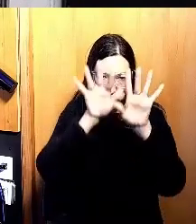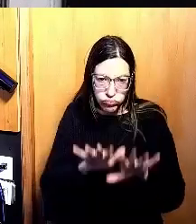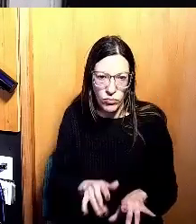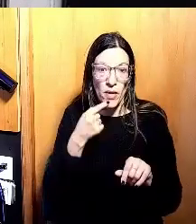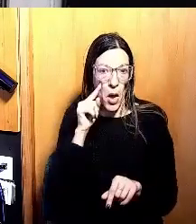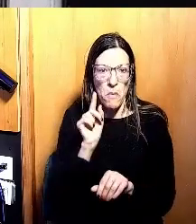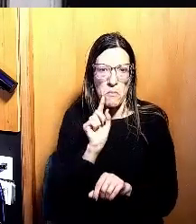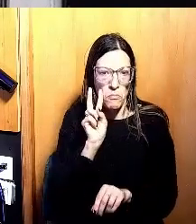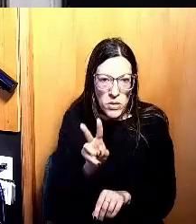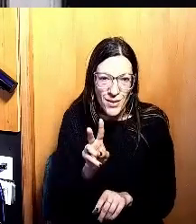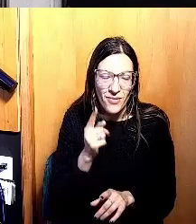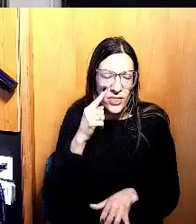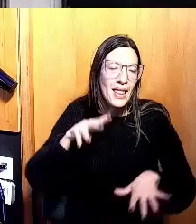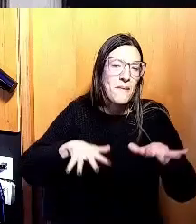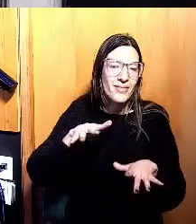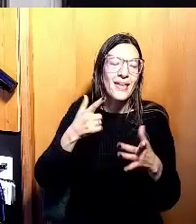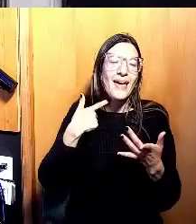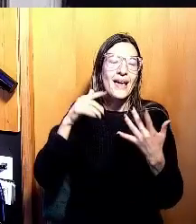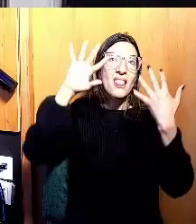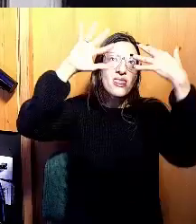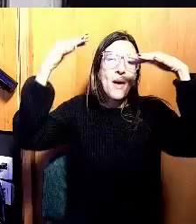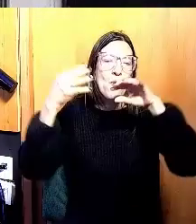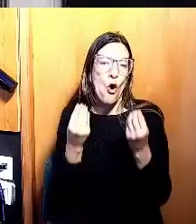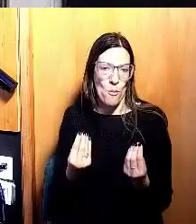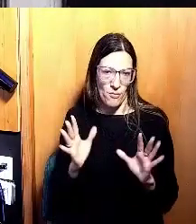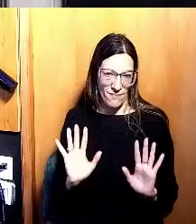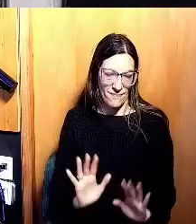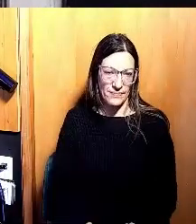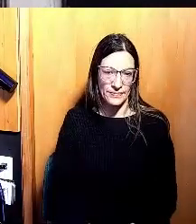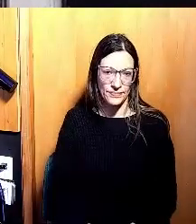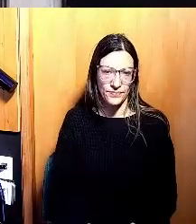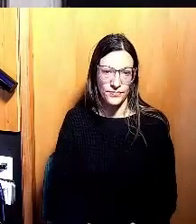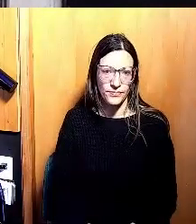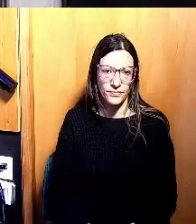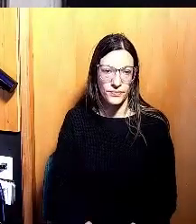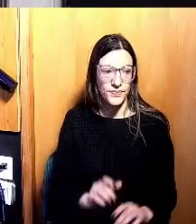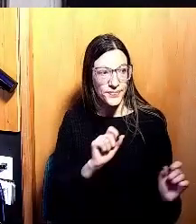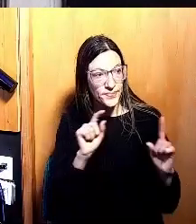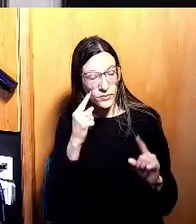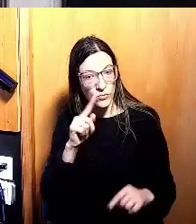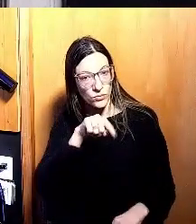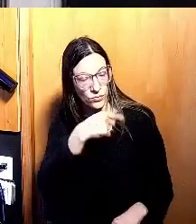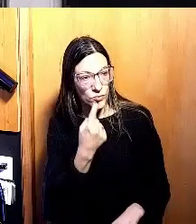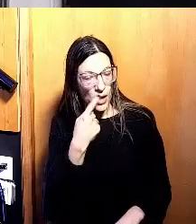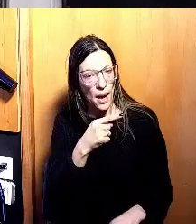permita la meteorología. Bueno, allí, bueno, una serie de procesos que son los que